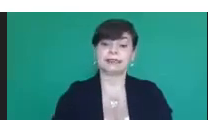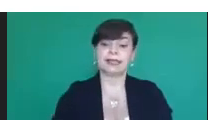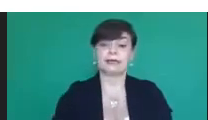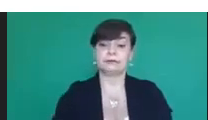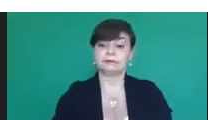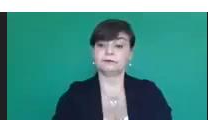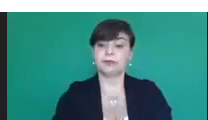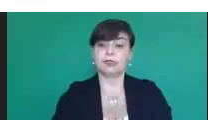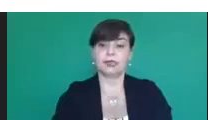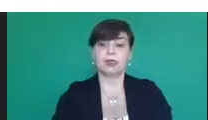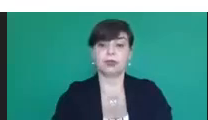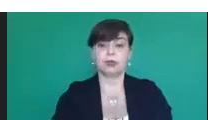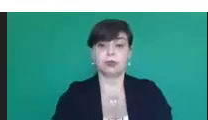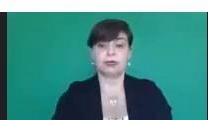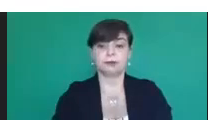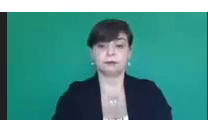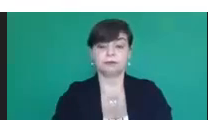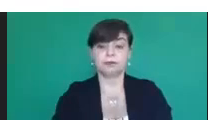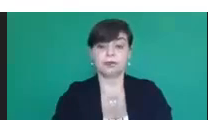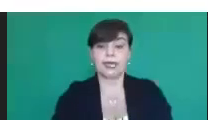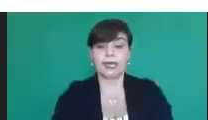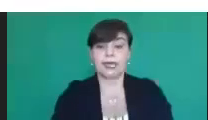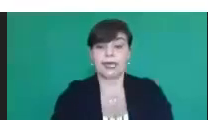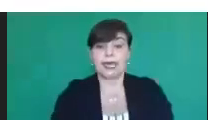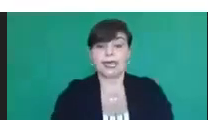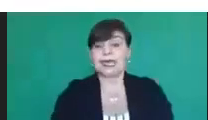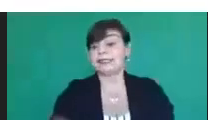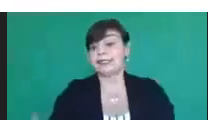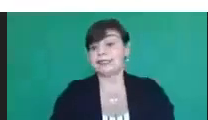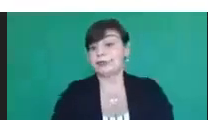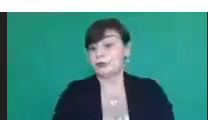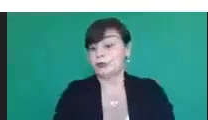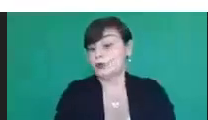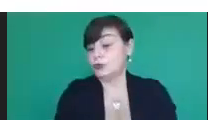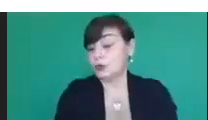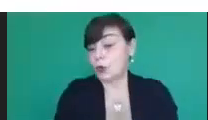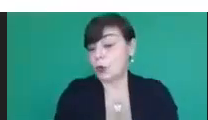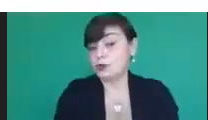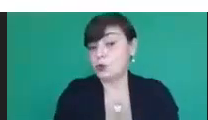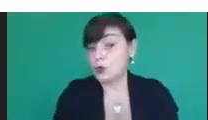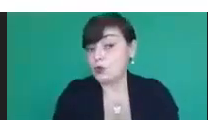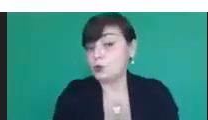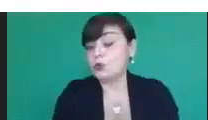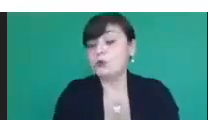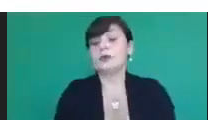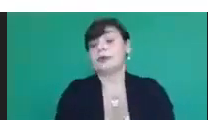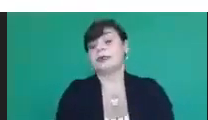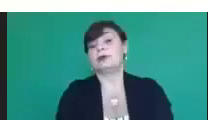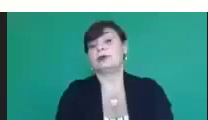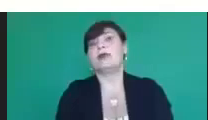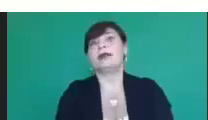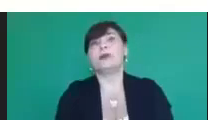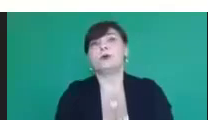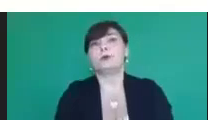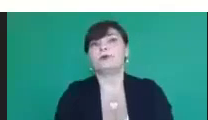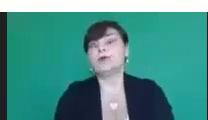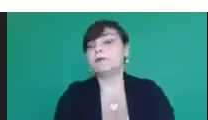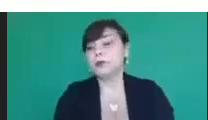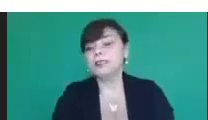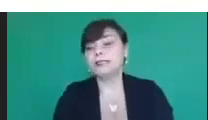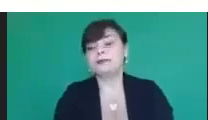esa inocuidad. Y este ha sido un último año muy particular, pero también